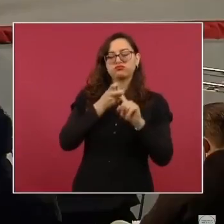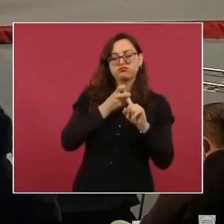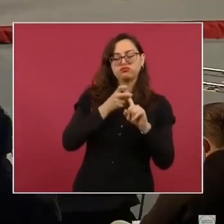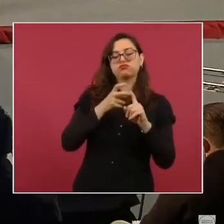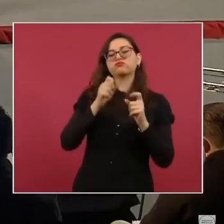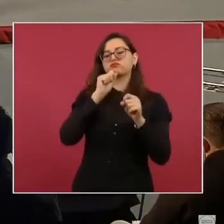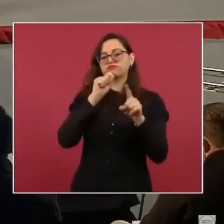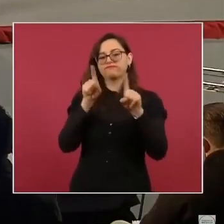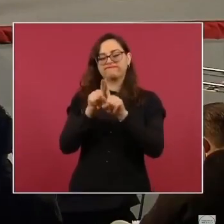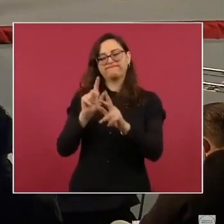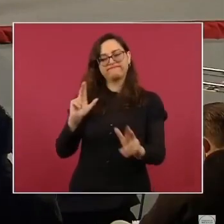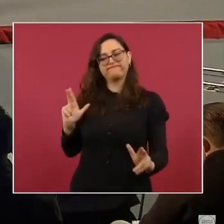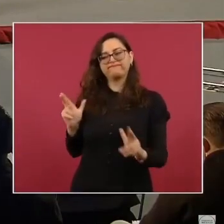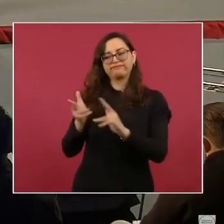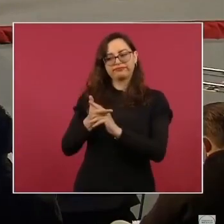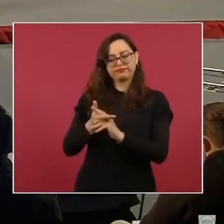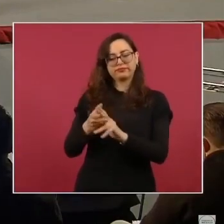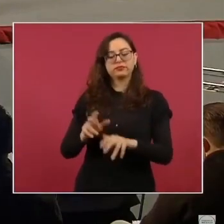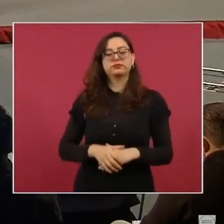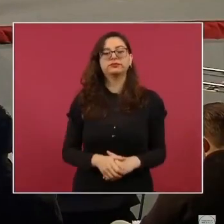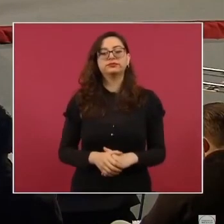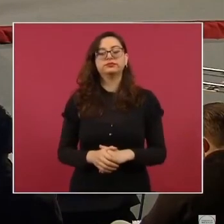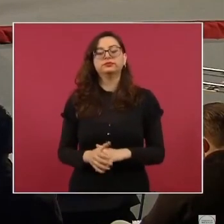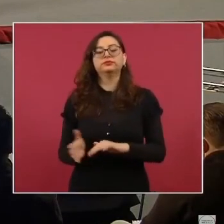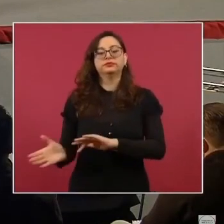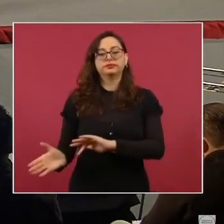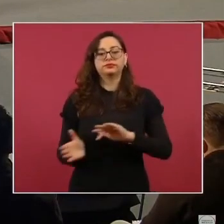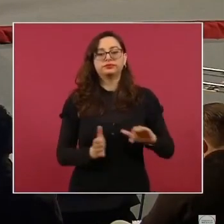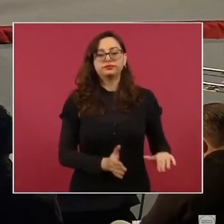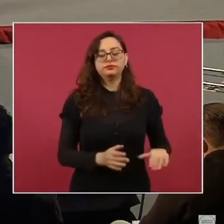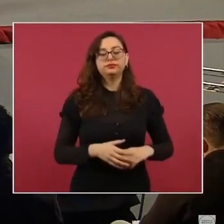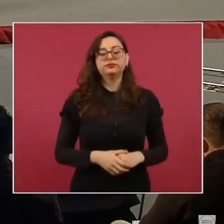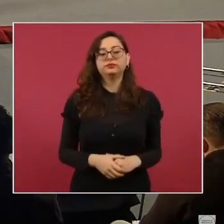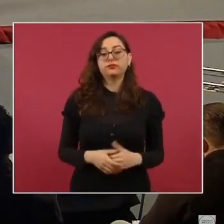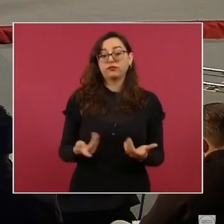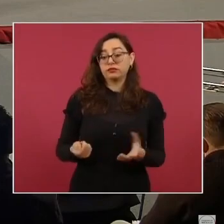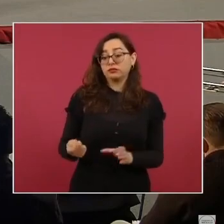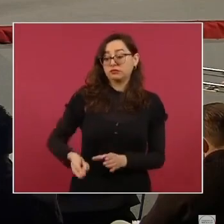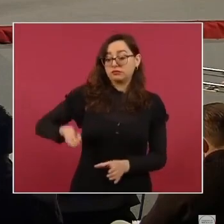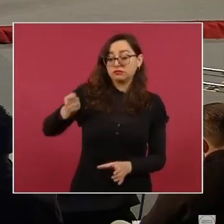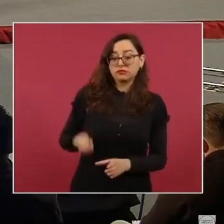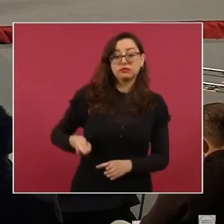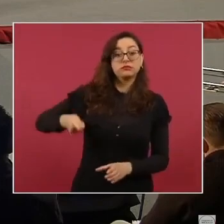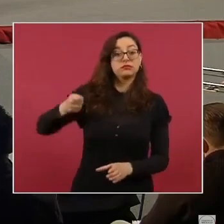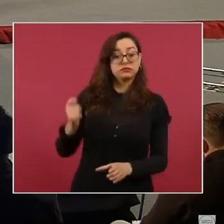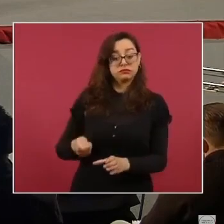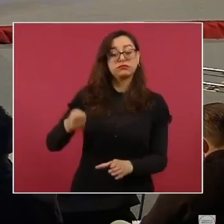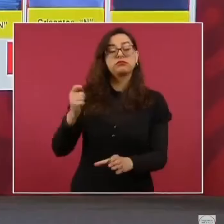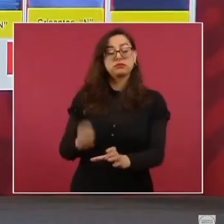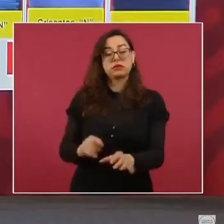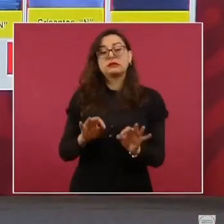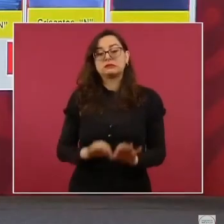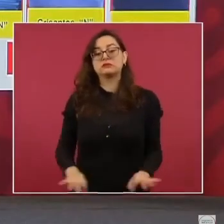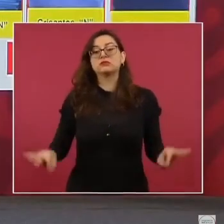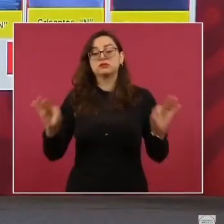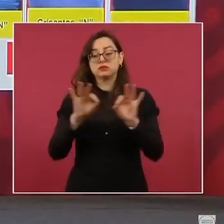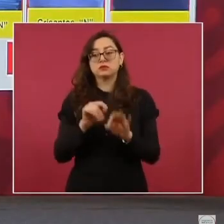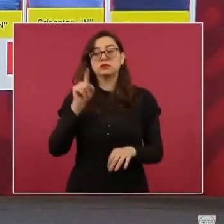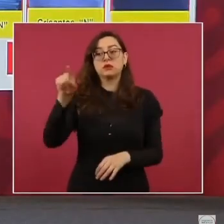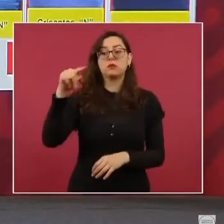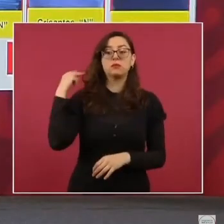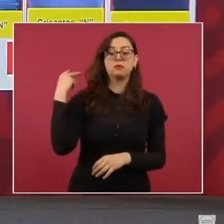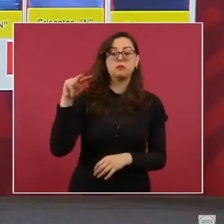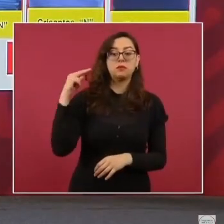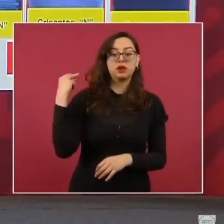sentencias relevantes, estas son varias de Veracruz, que es el trabajo de la Fiscalía de Veracruz y del